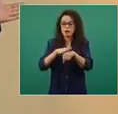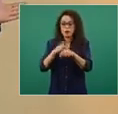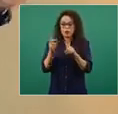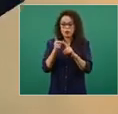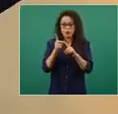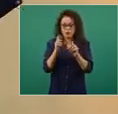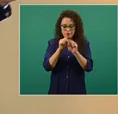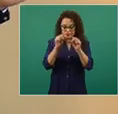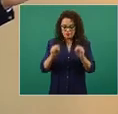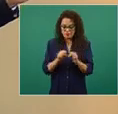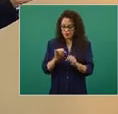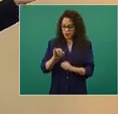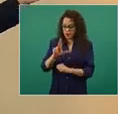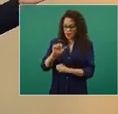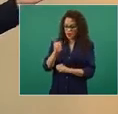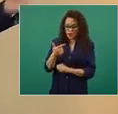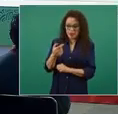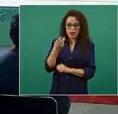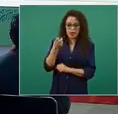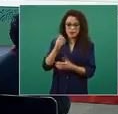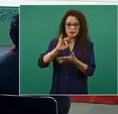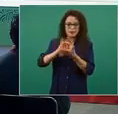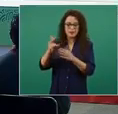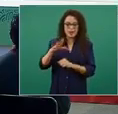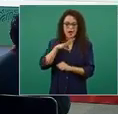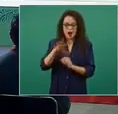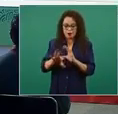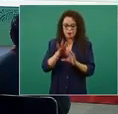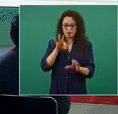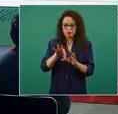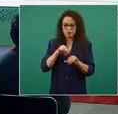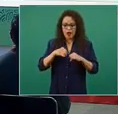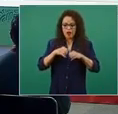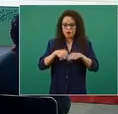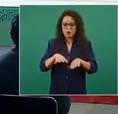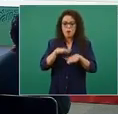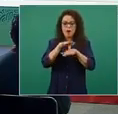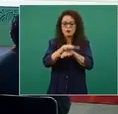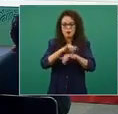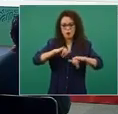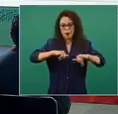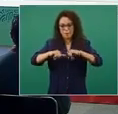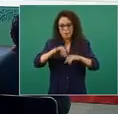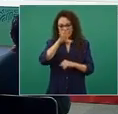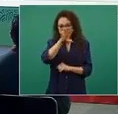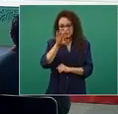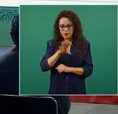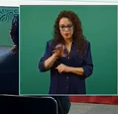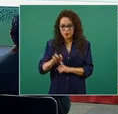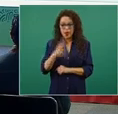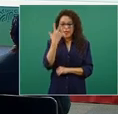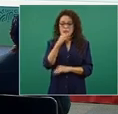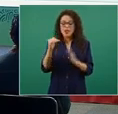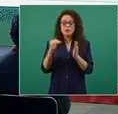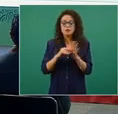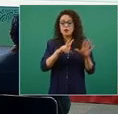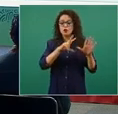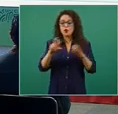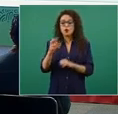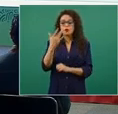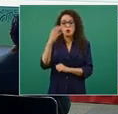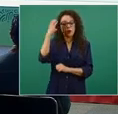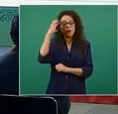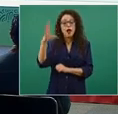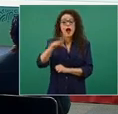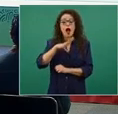red Irak, que es como podemos obtener estos mapas, tenemos 10.850 camas totales. Y